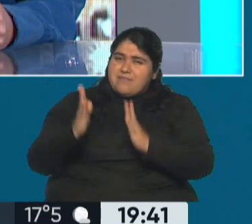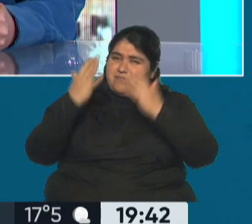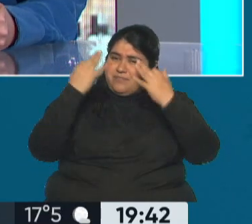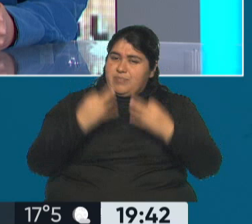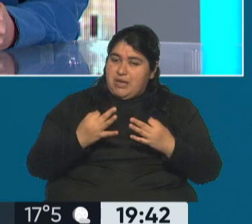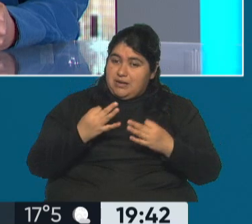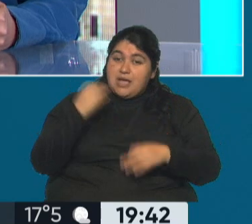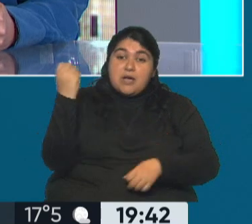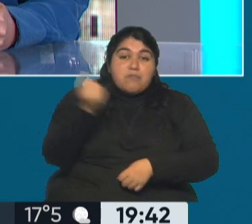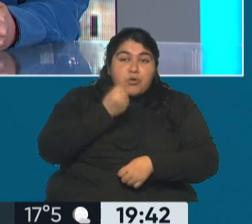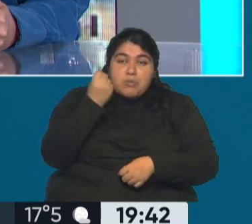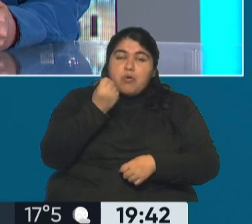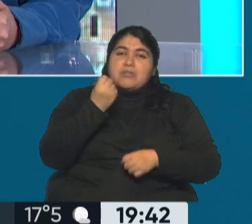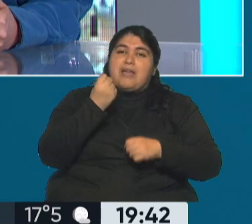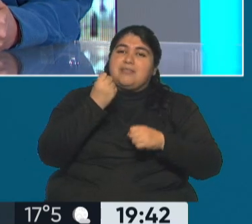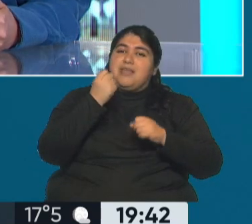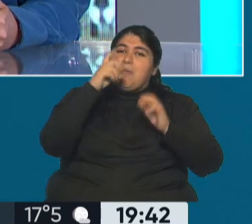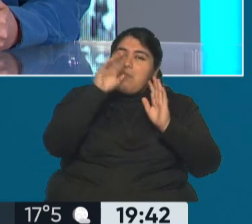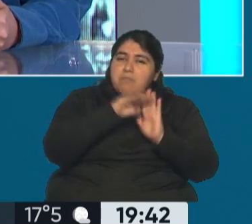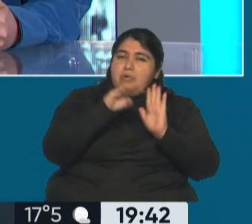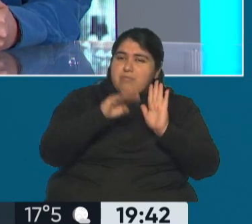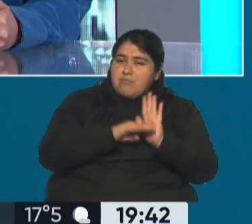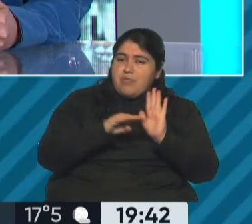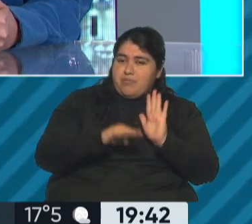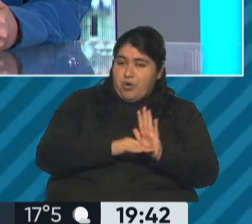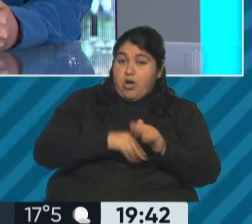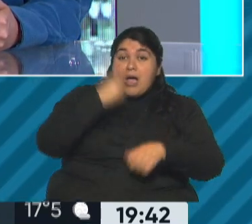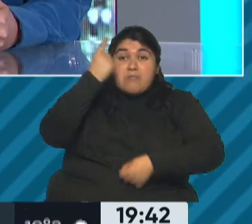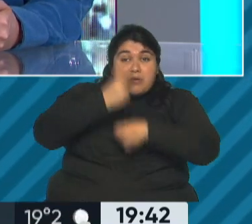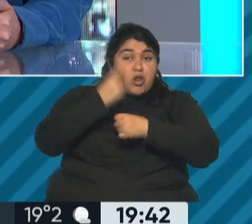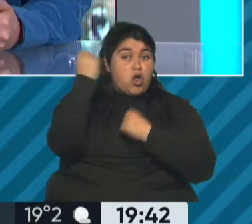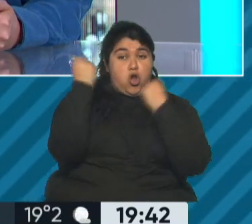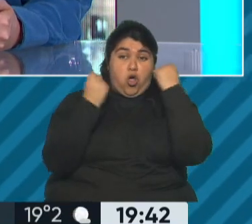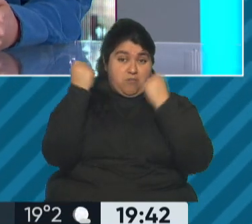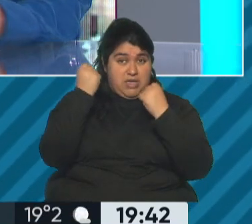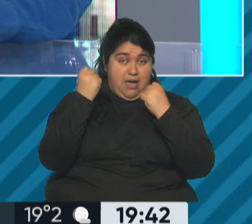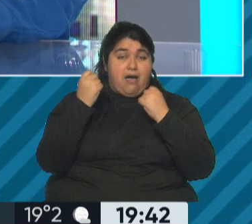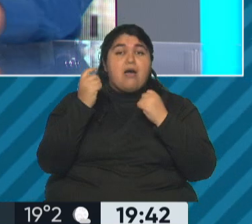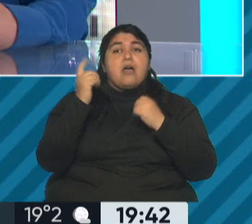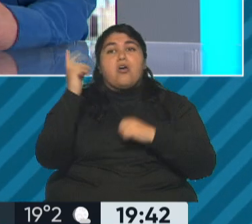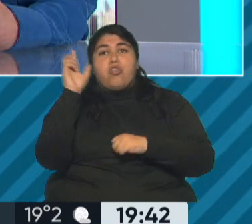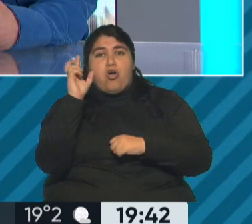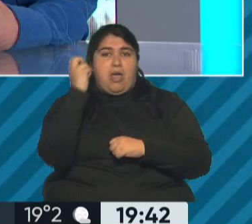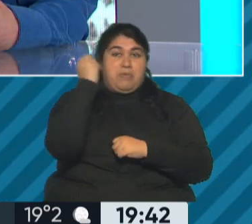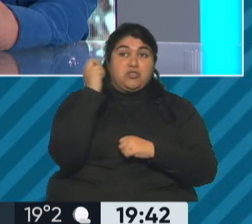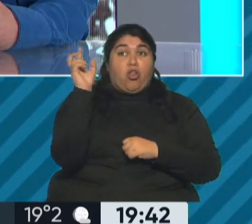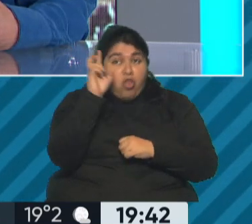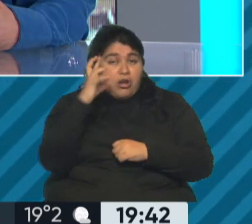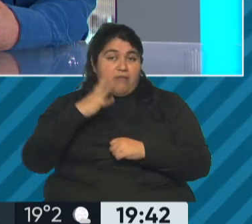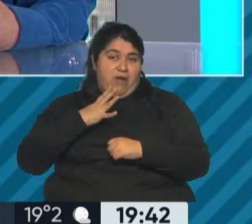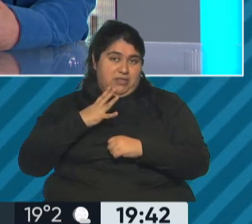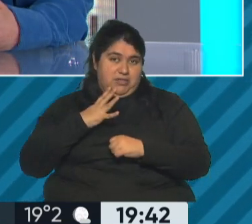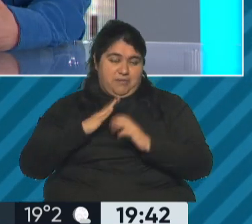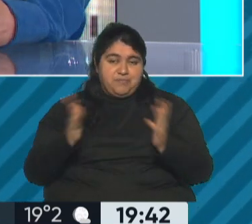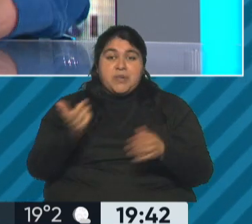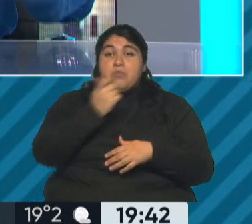pongamos el orden de prelación en donde tiene que estar. Primero hay un problema de economía bimonetaria, nos faltan dólares. En este contexto por la sequía y además porque tenemos